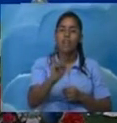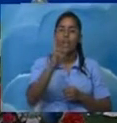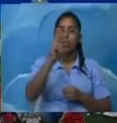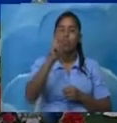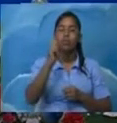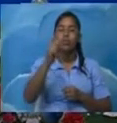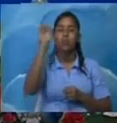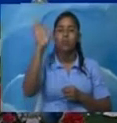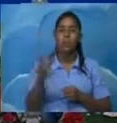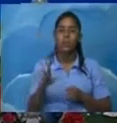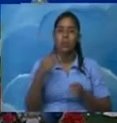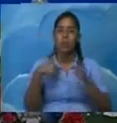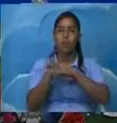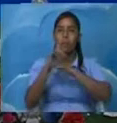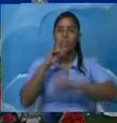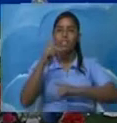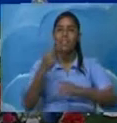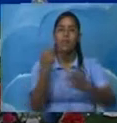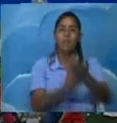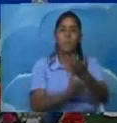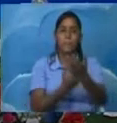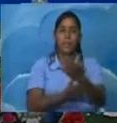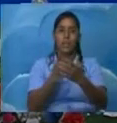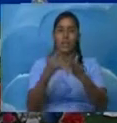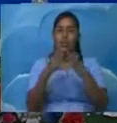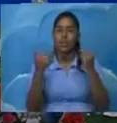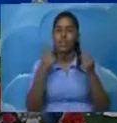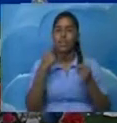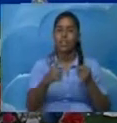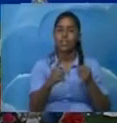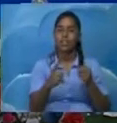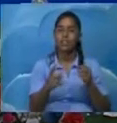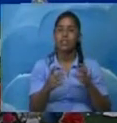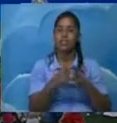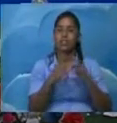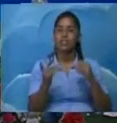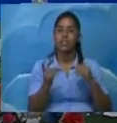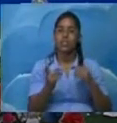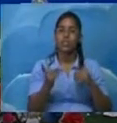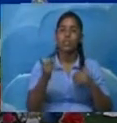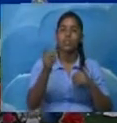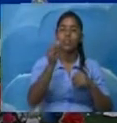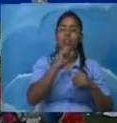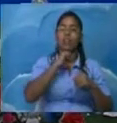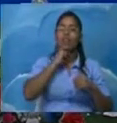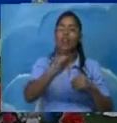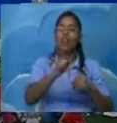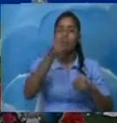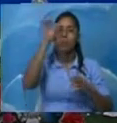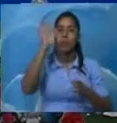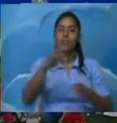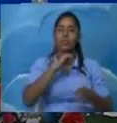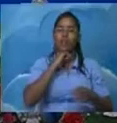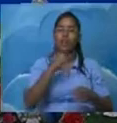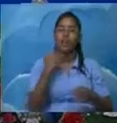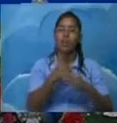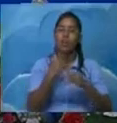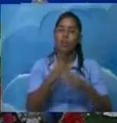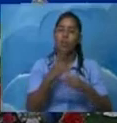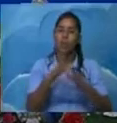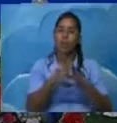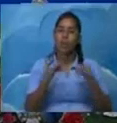a ver. Hermano Saturnino de Jesús Morillo, Saturnino es como el